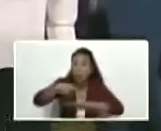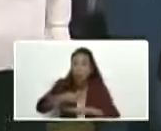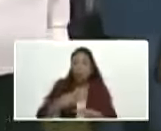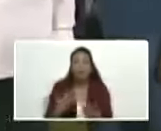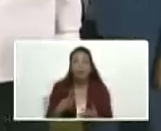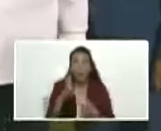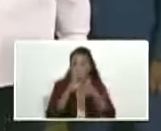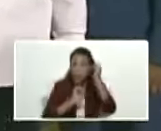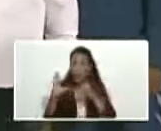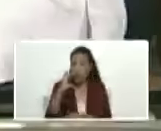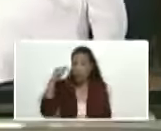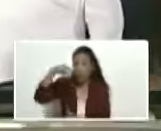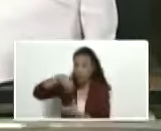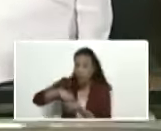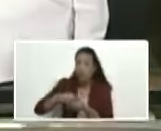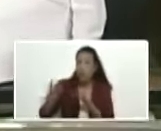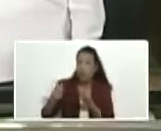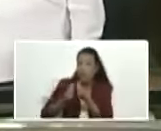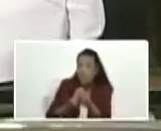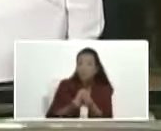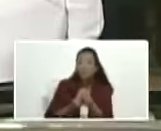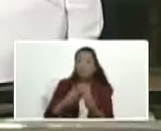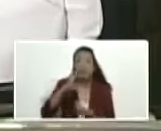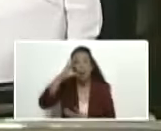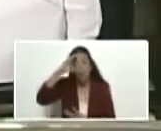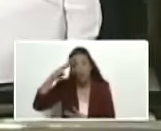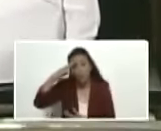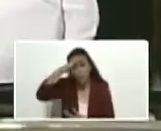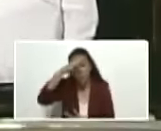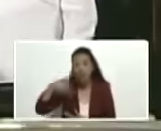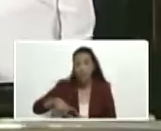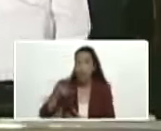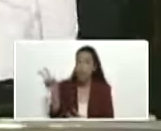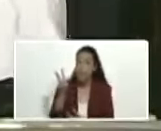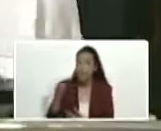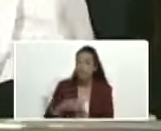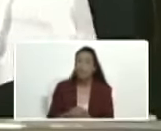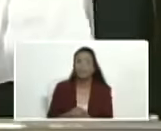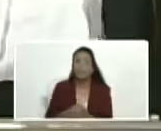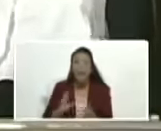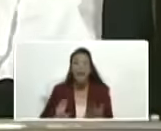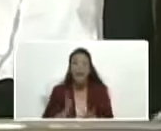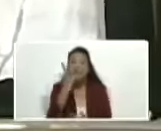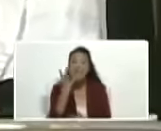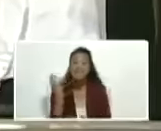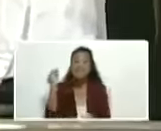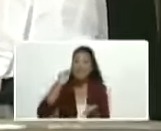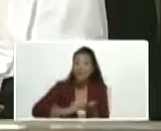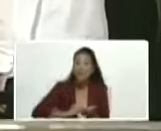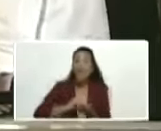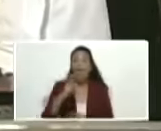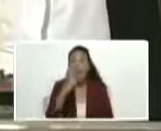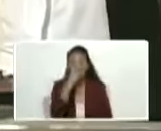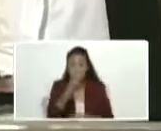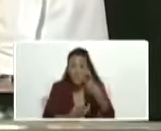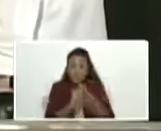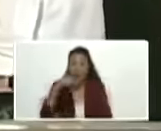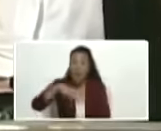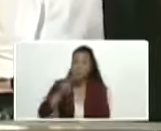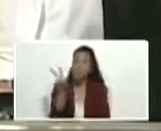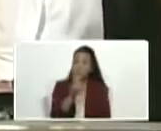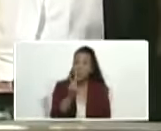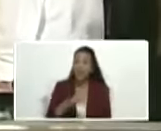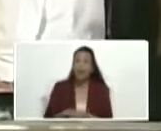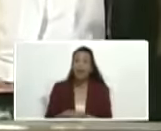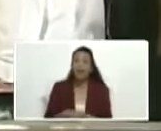delegación colombiana que ha acompañado al mandatario Gustavo Petro, la quinta vez que está en suelo